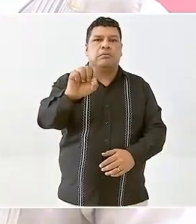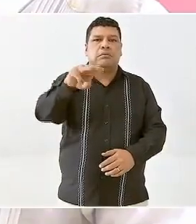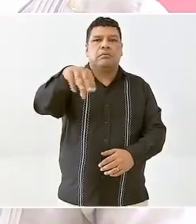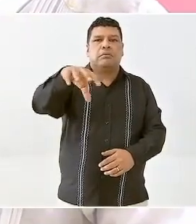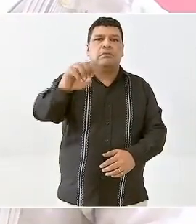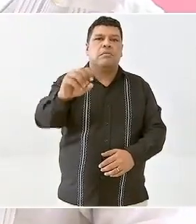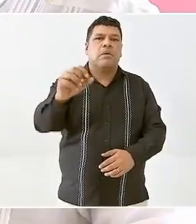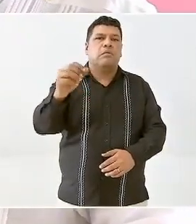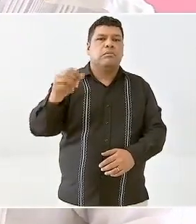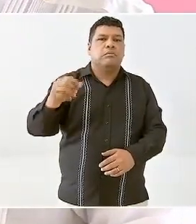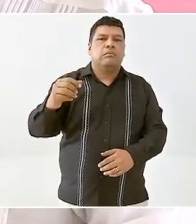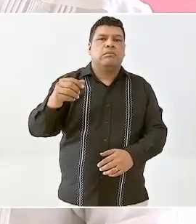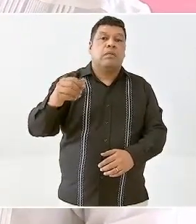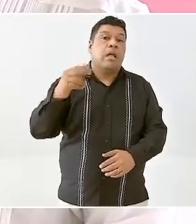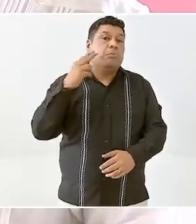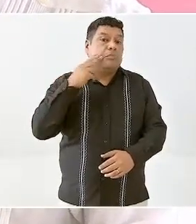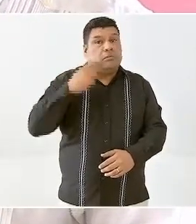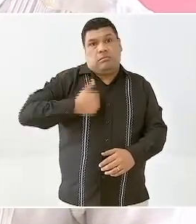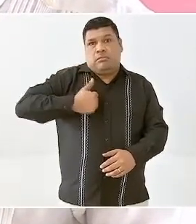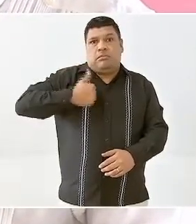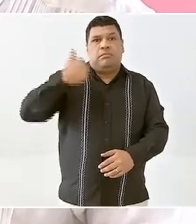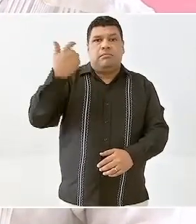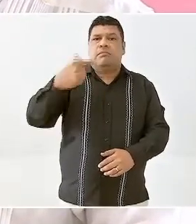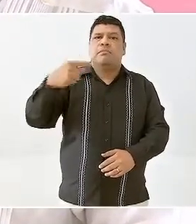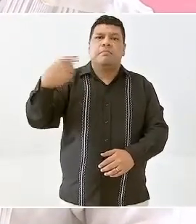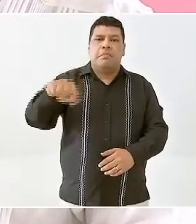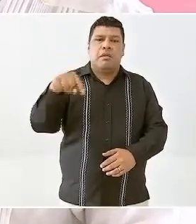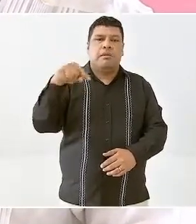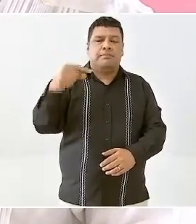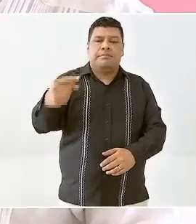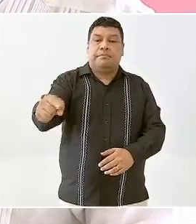de manera conjunta con